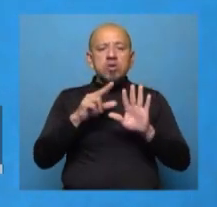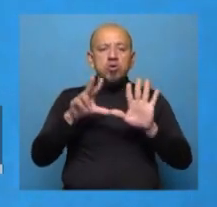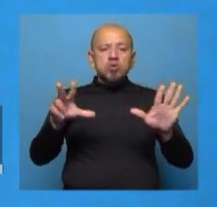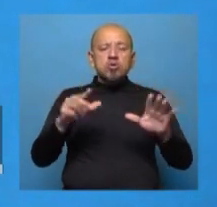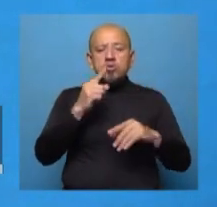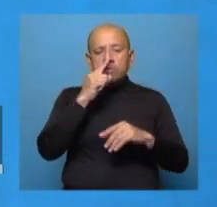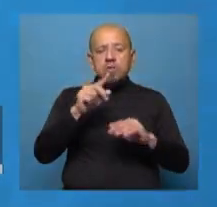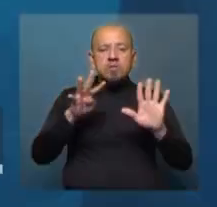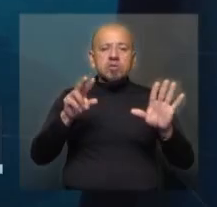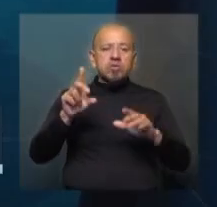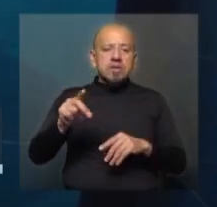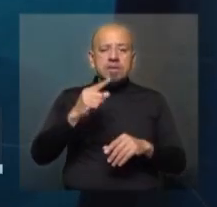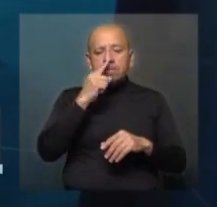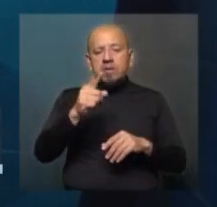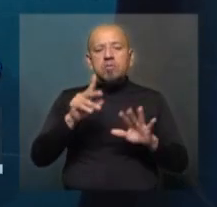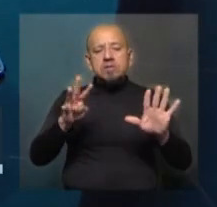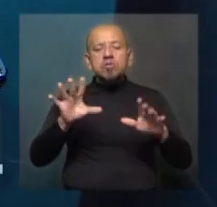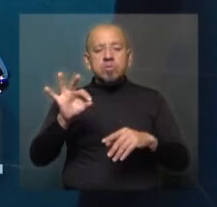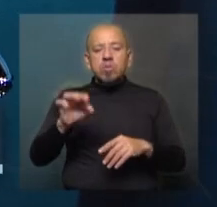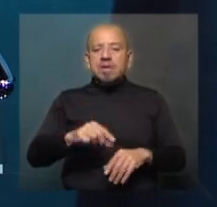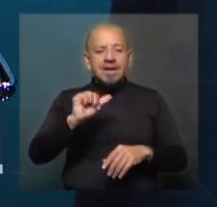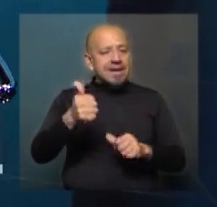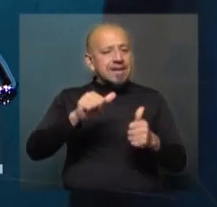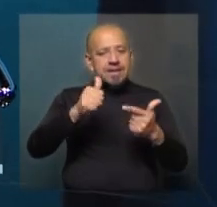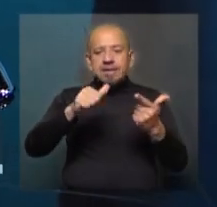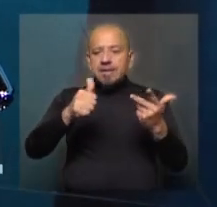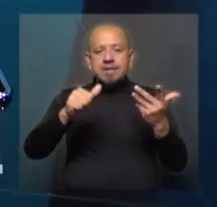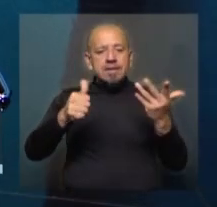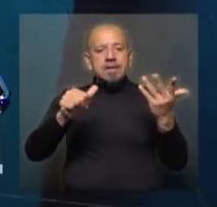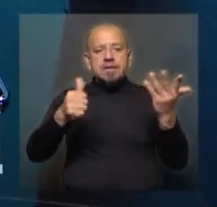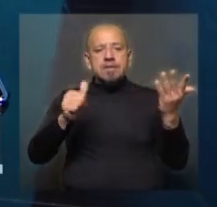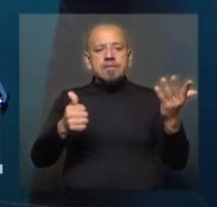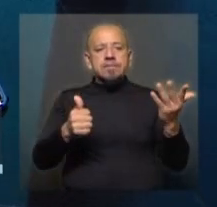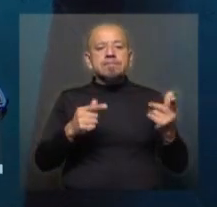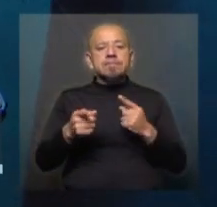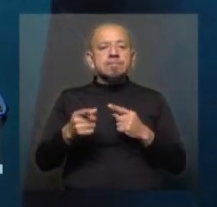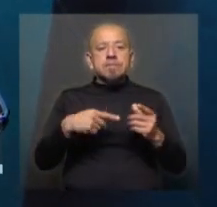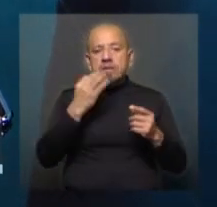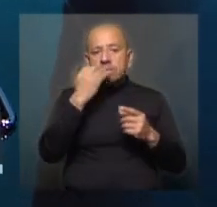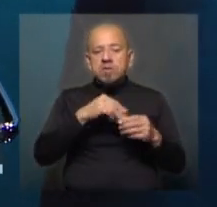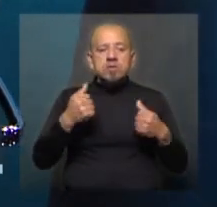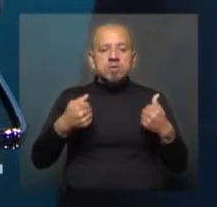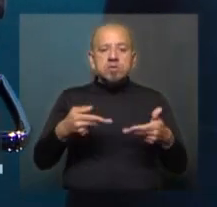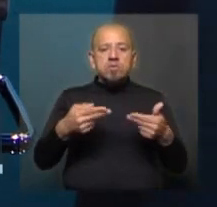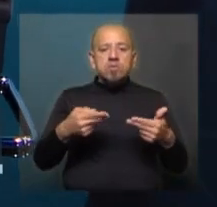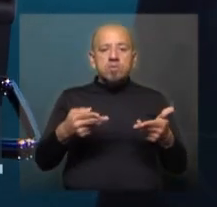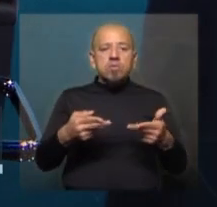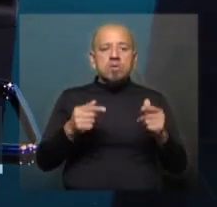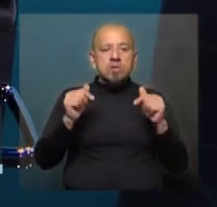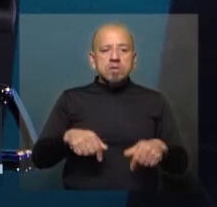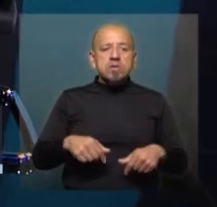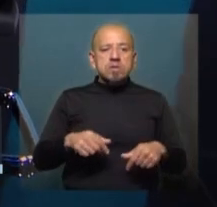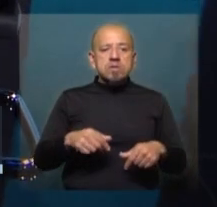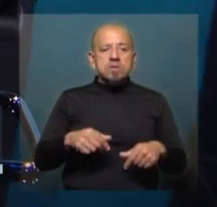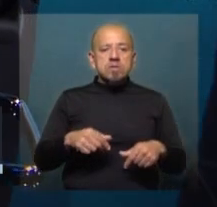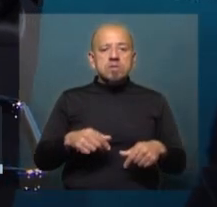cuatro torneos me animo a asegurar que el mejor fútbol del mundo estaba acá en el río de